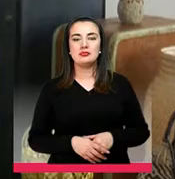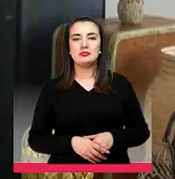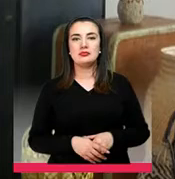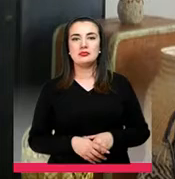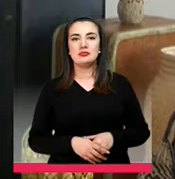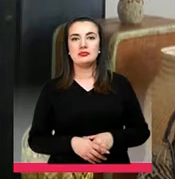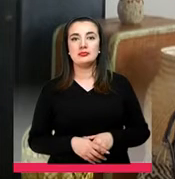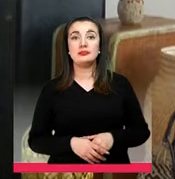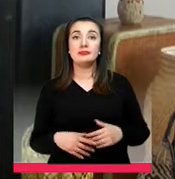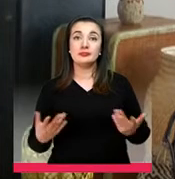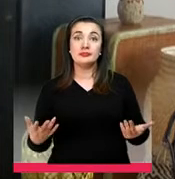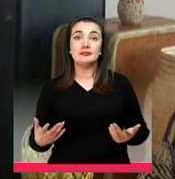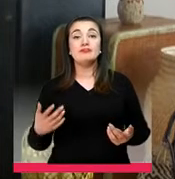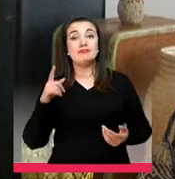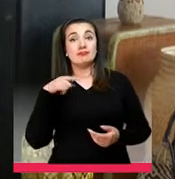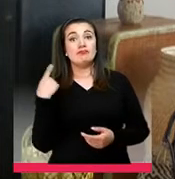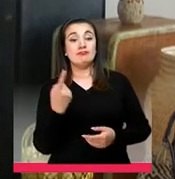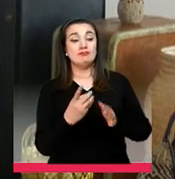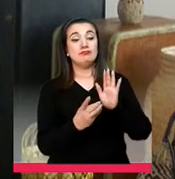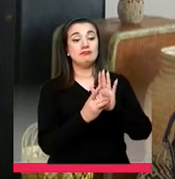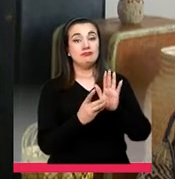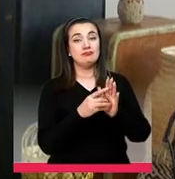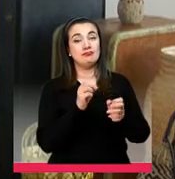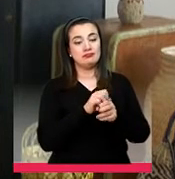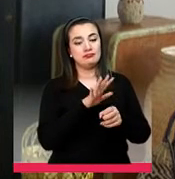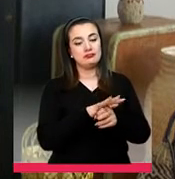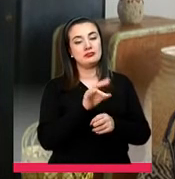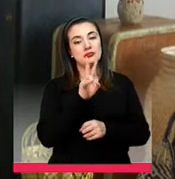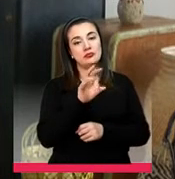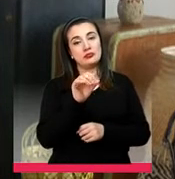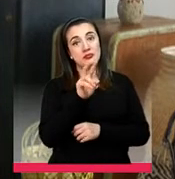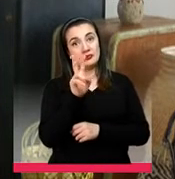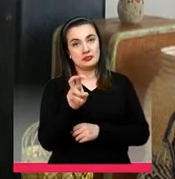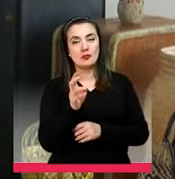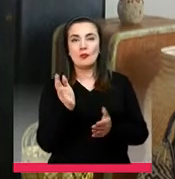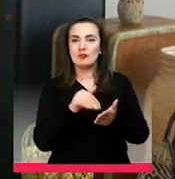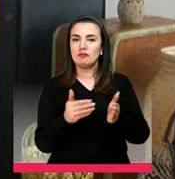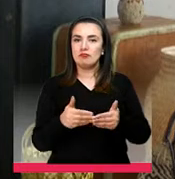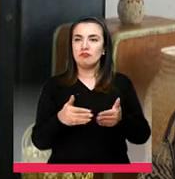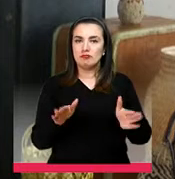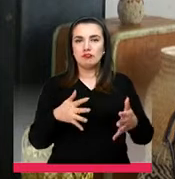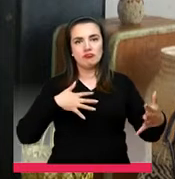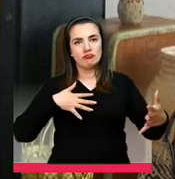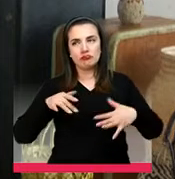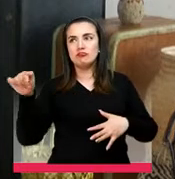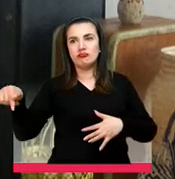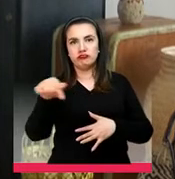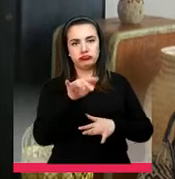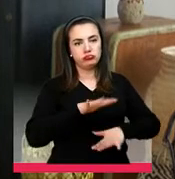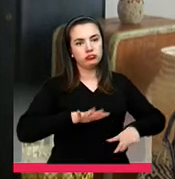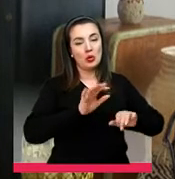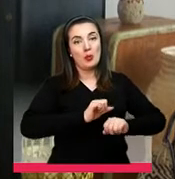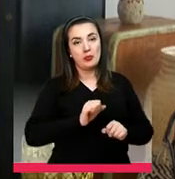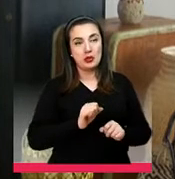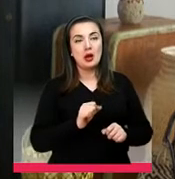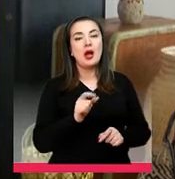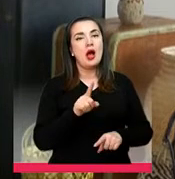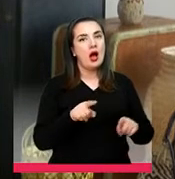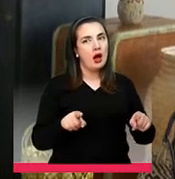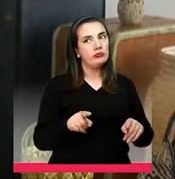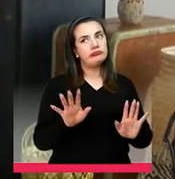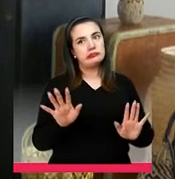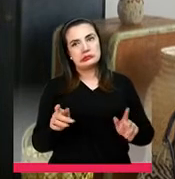a pesar de la expedición del decreto distrital 207 que permite la reapertura de teatros en bogotá estos escenarios seguirán emitiendo sus